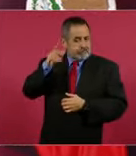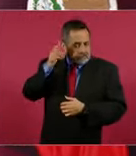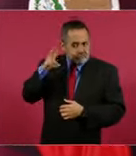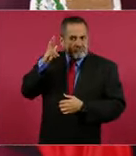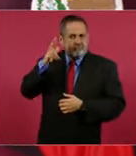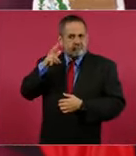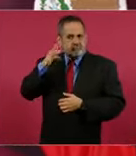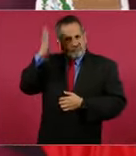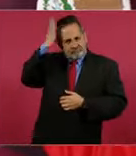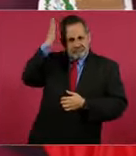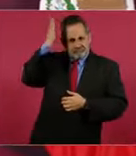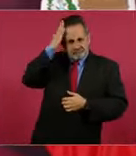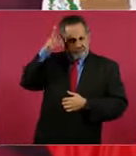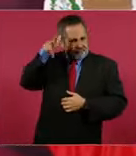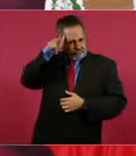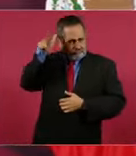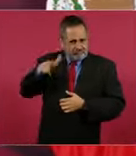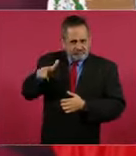como Hidalgo